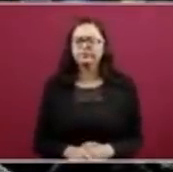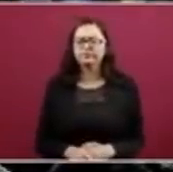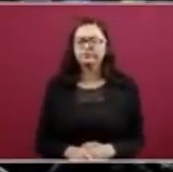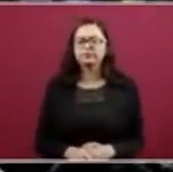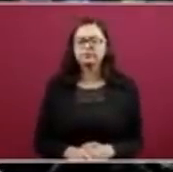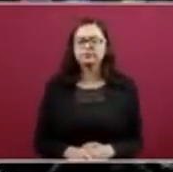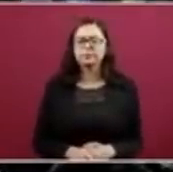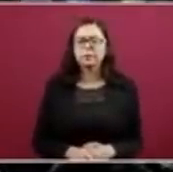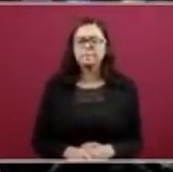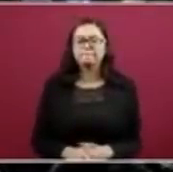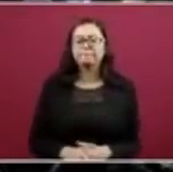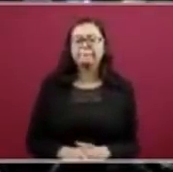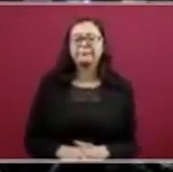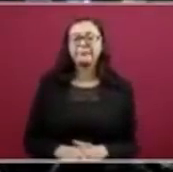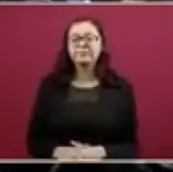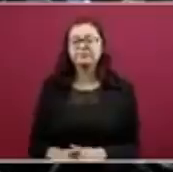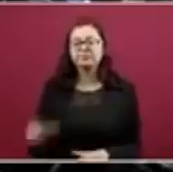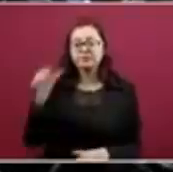Es que ayer empezamos.